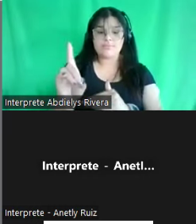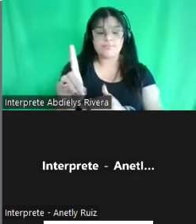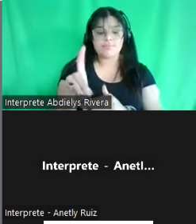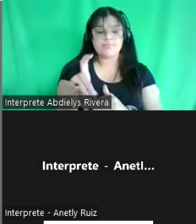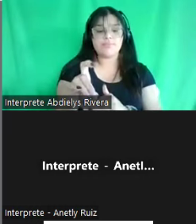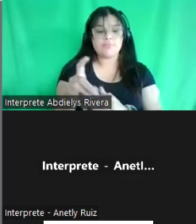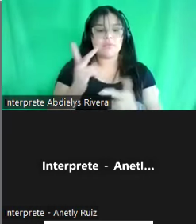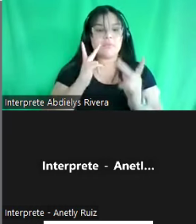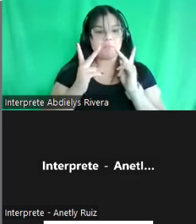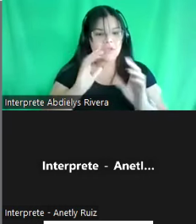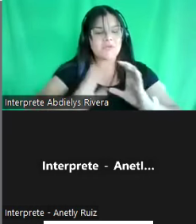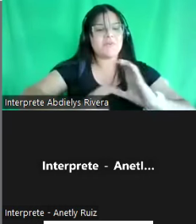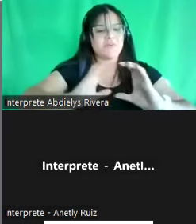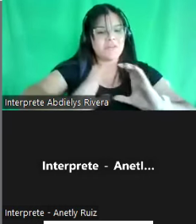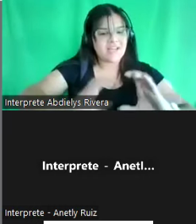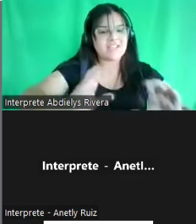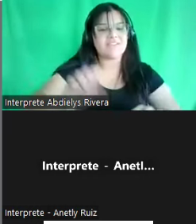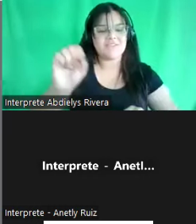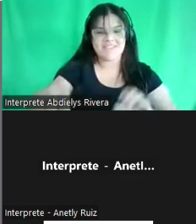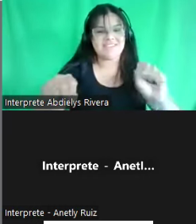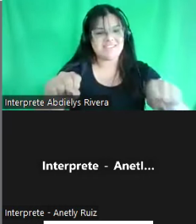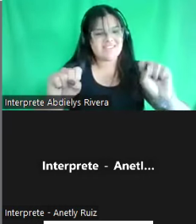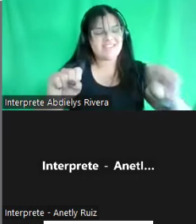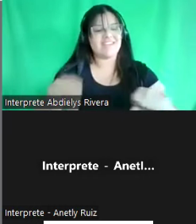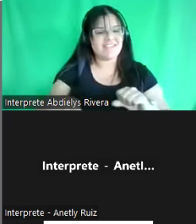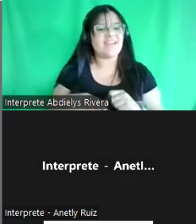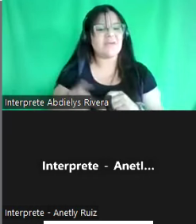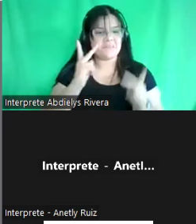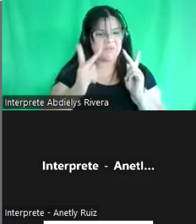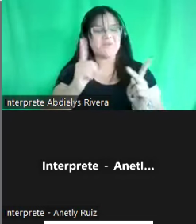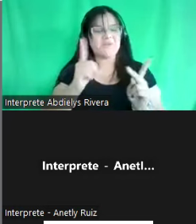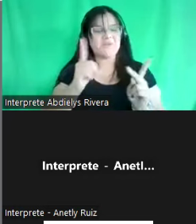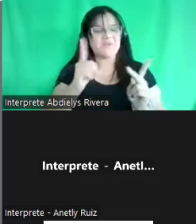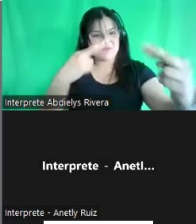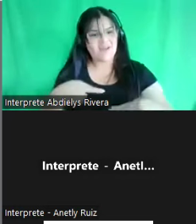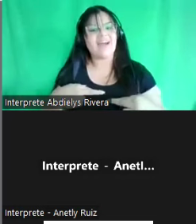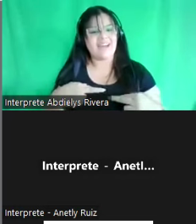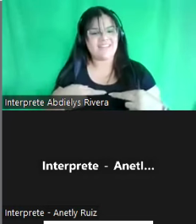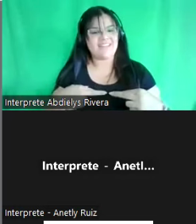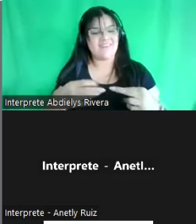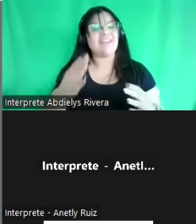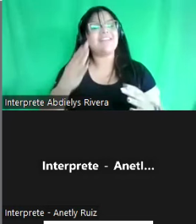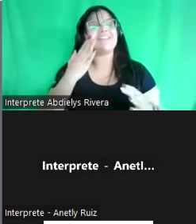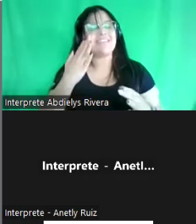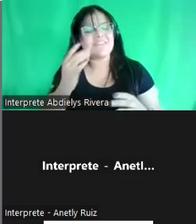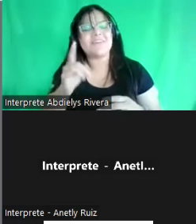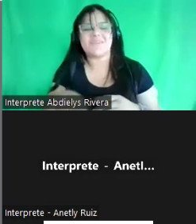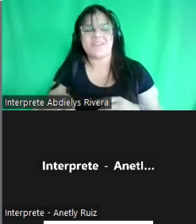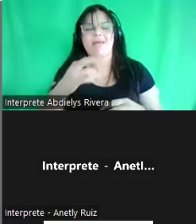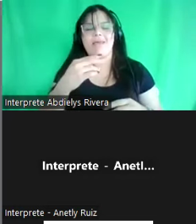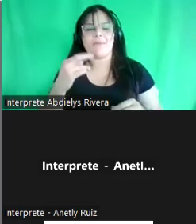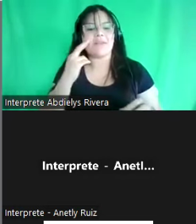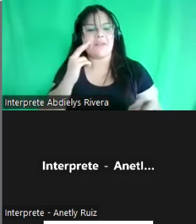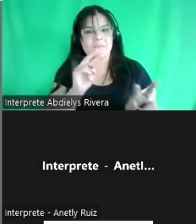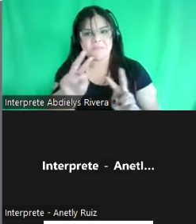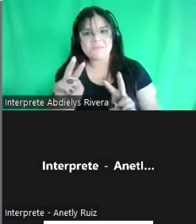Veo por el chat que sí, así que me están prestando atención, eso es muy bueno. Una validación de conocimiento.